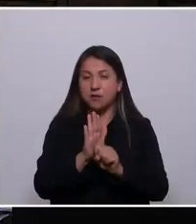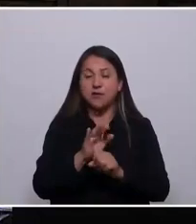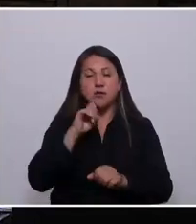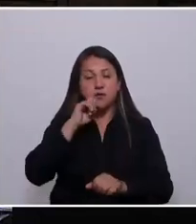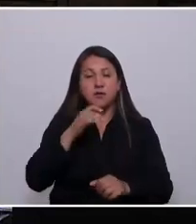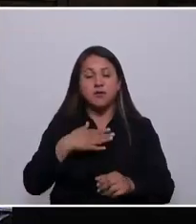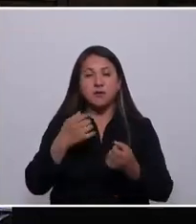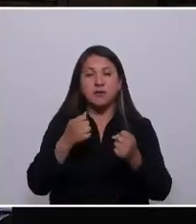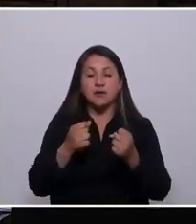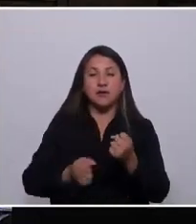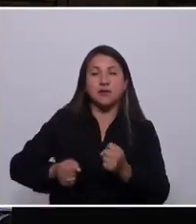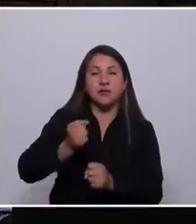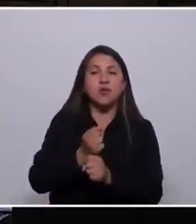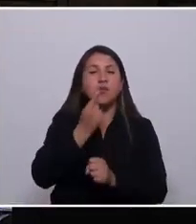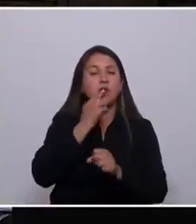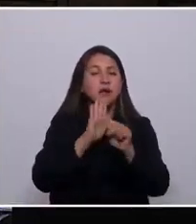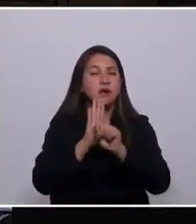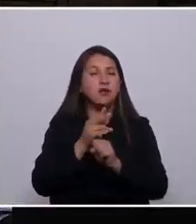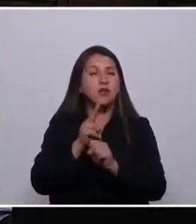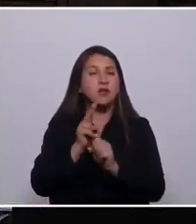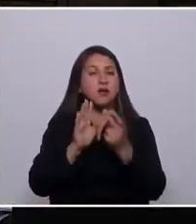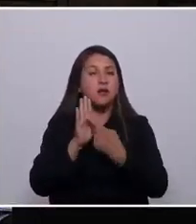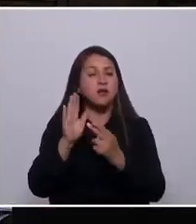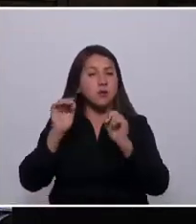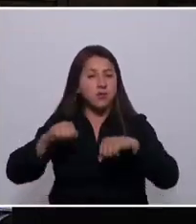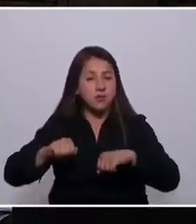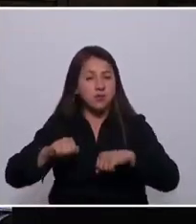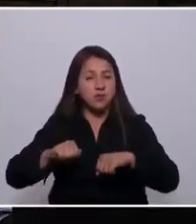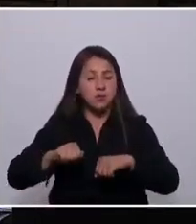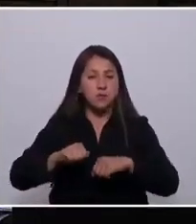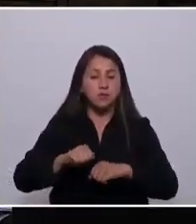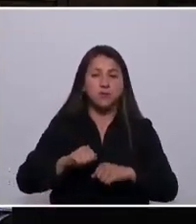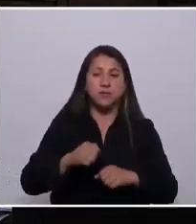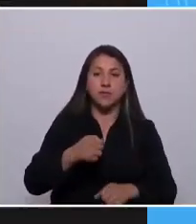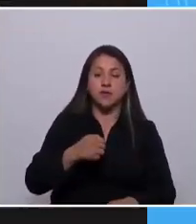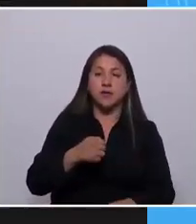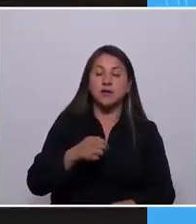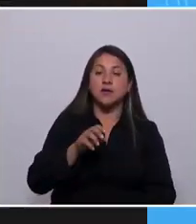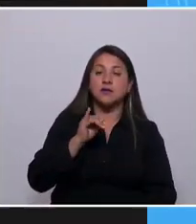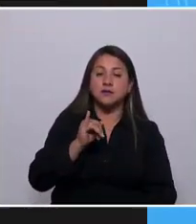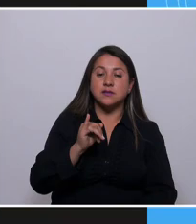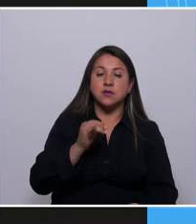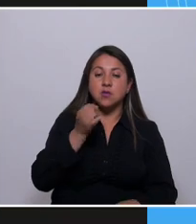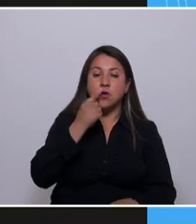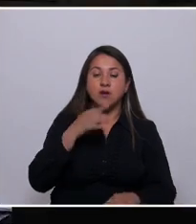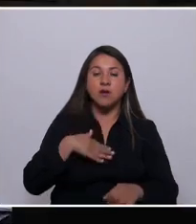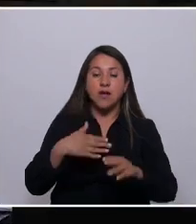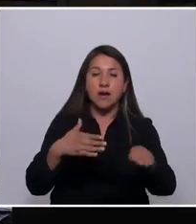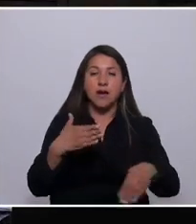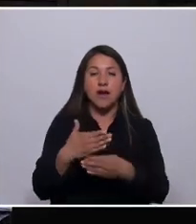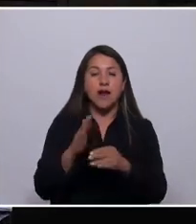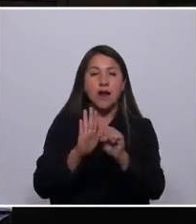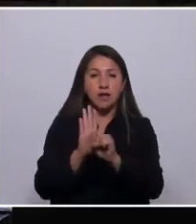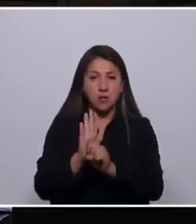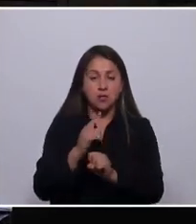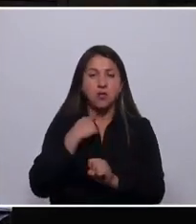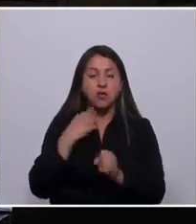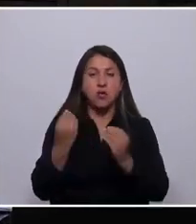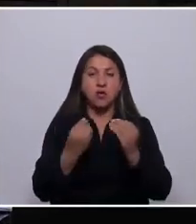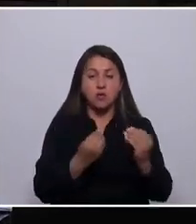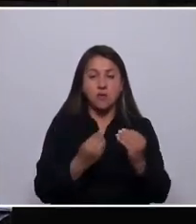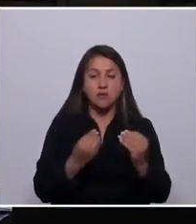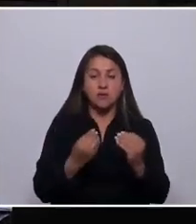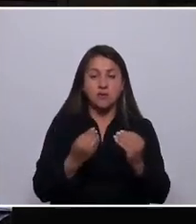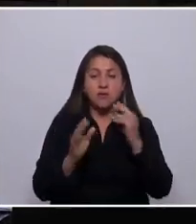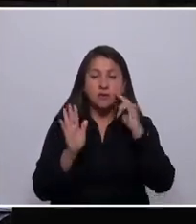sustituir cuál artículo del reglamento aprobado? Porque ahí dice artículo 15. Sí, está agregando un artículo, lo que pasa es que figuraba de